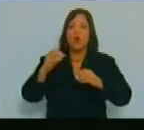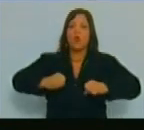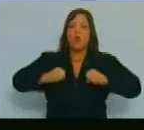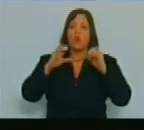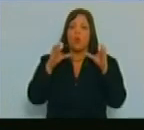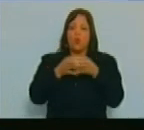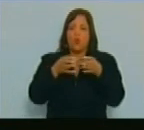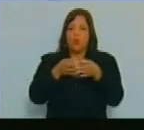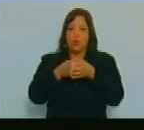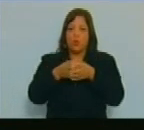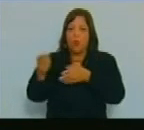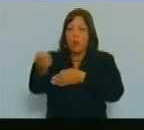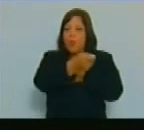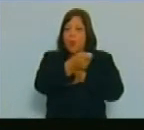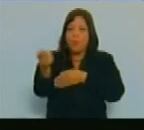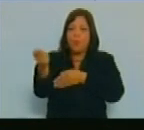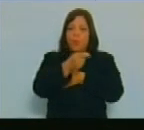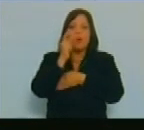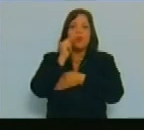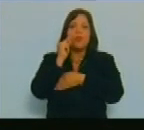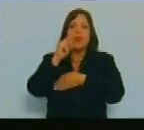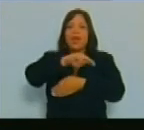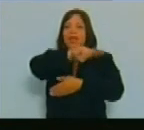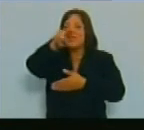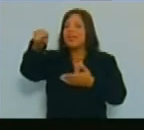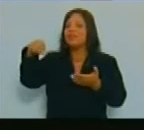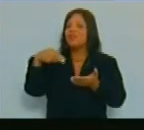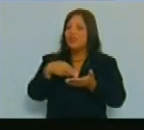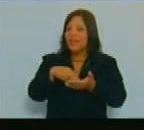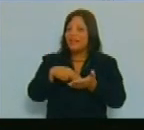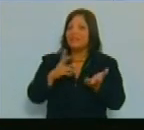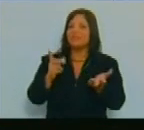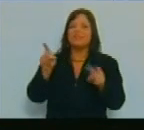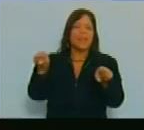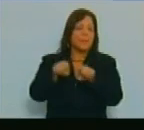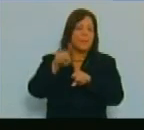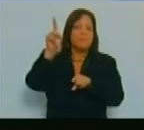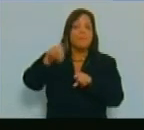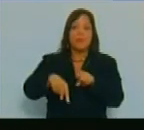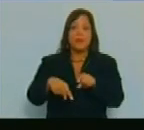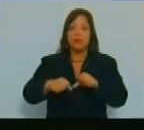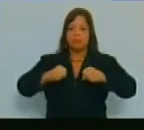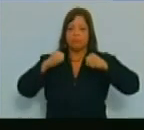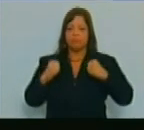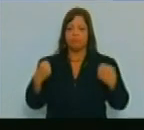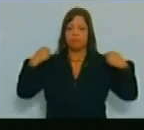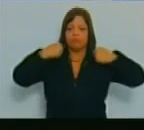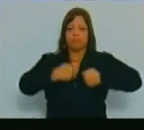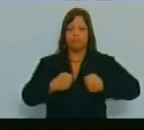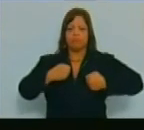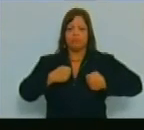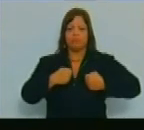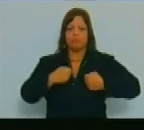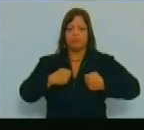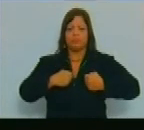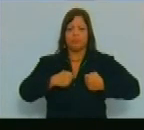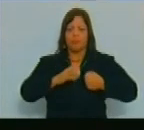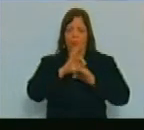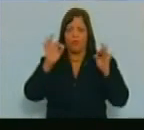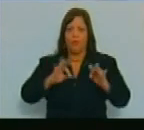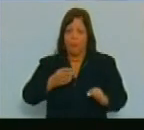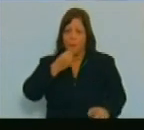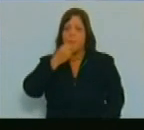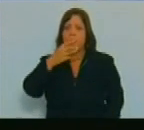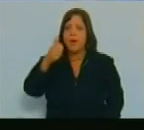de bomberos y bomberas de carácter nacional debidamente equipado debidamente estructurado